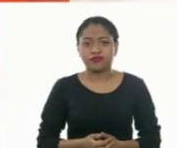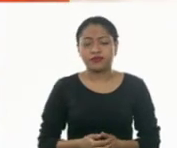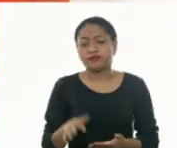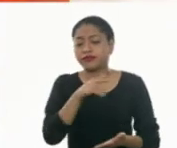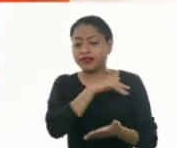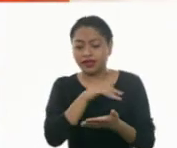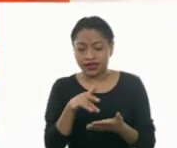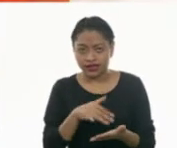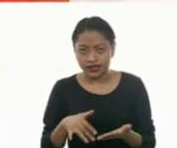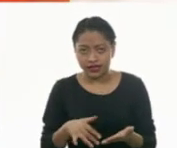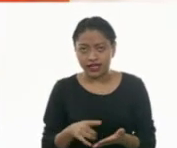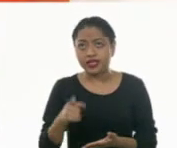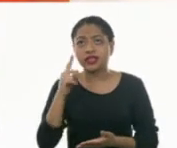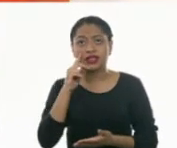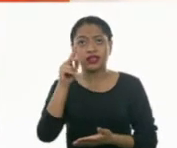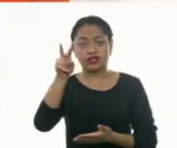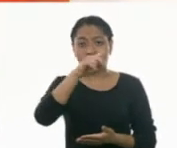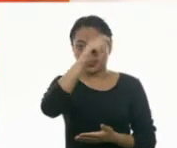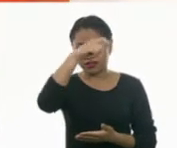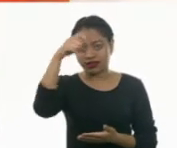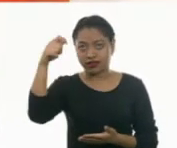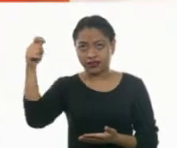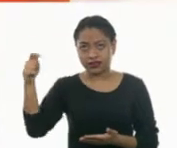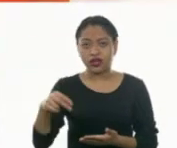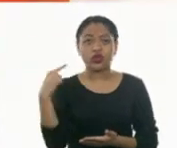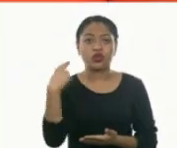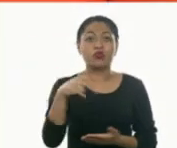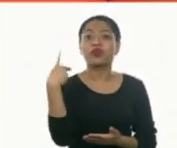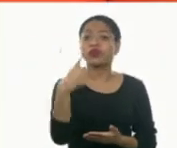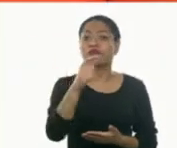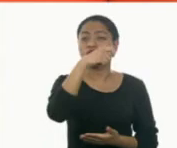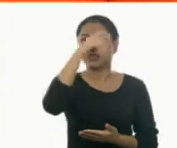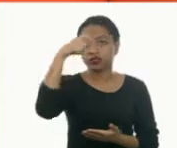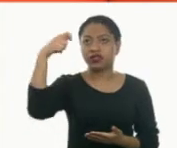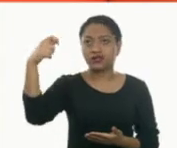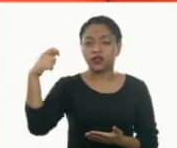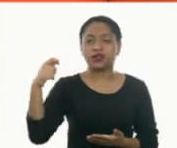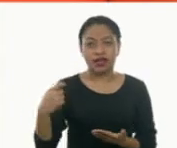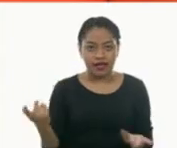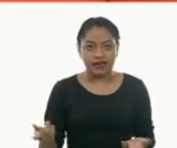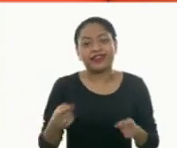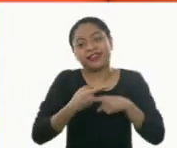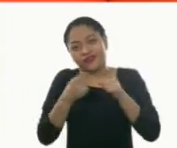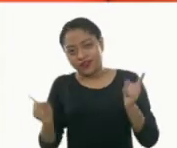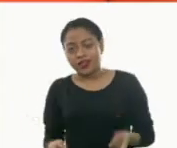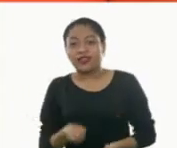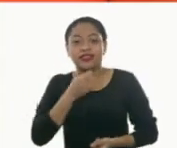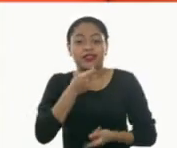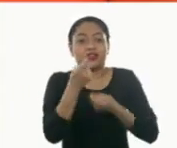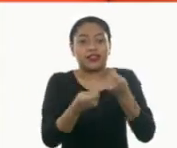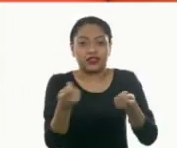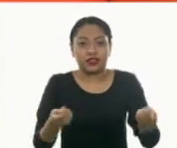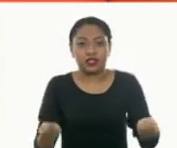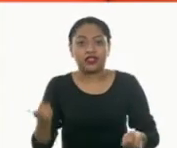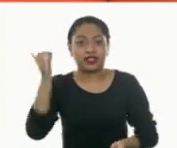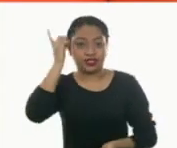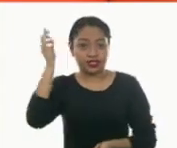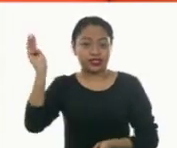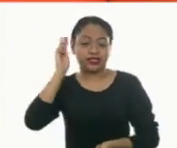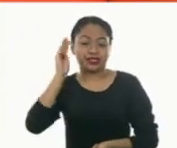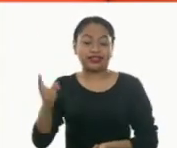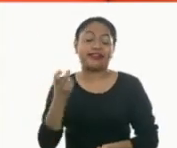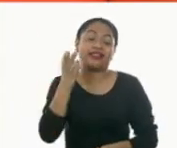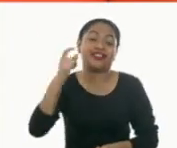lee, ve el pizarrón, ahora escribe tu nombre, ¿no? En los niños con discapacidad este es un gran